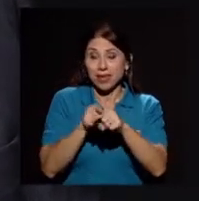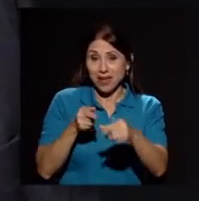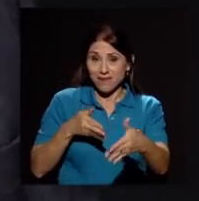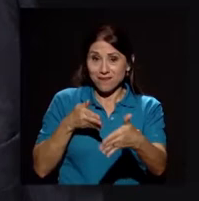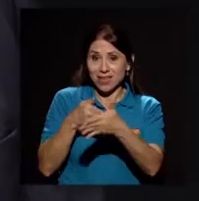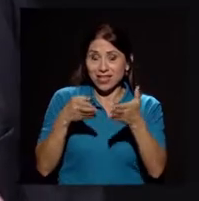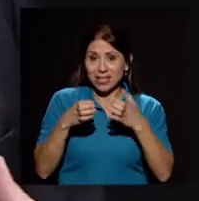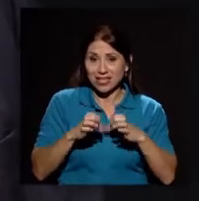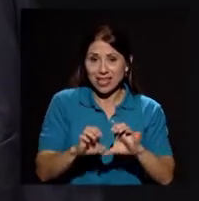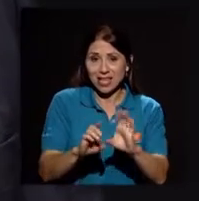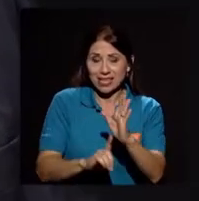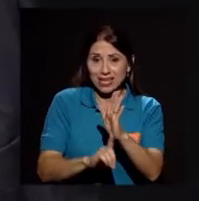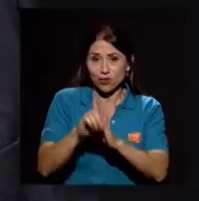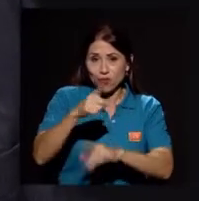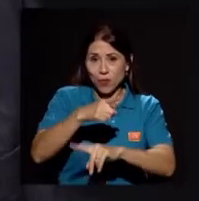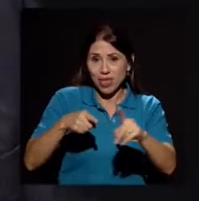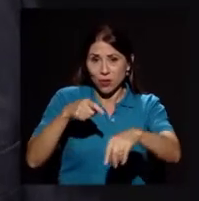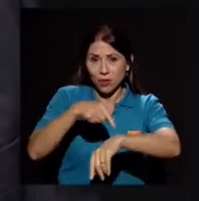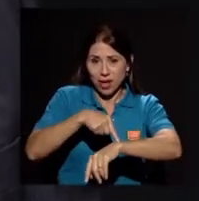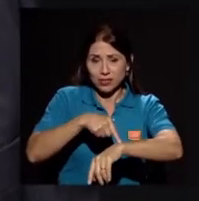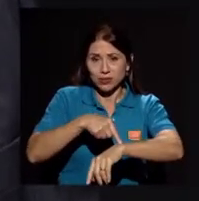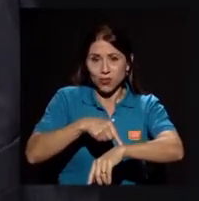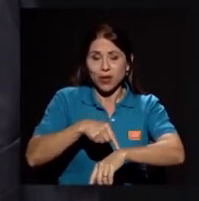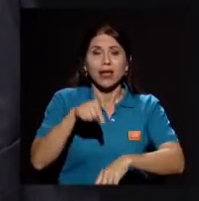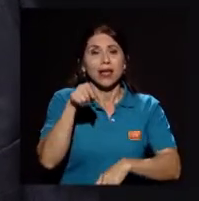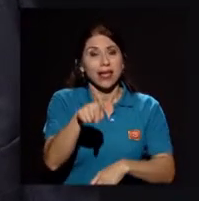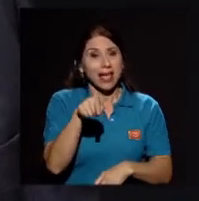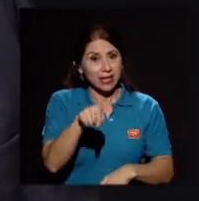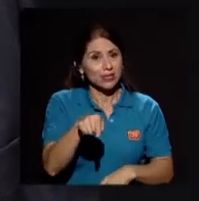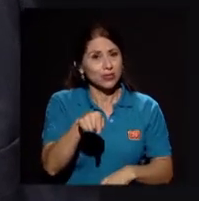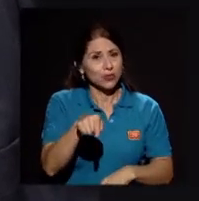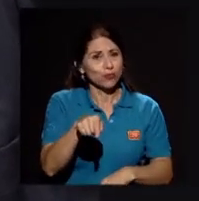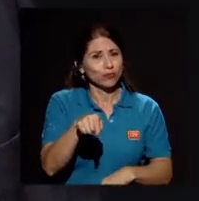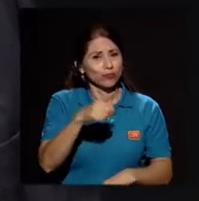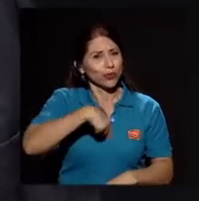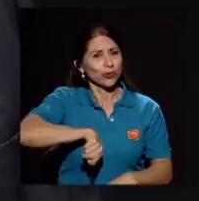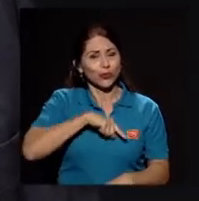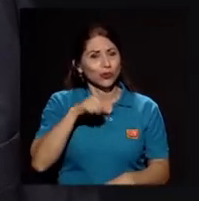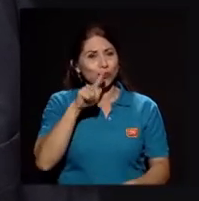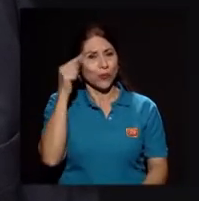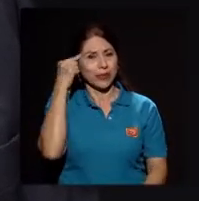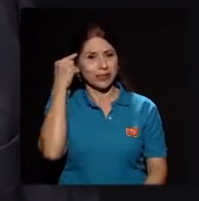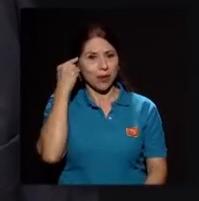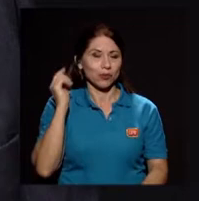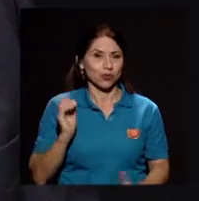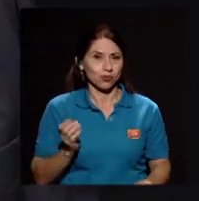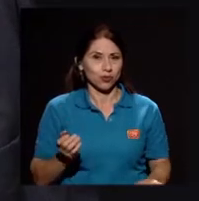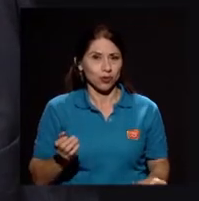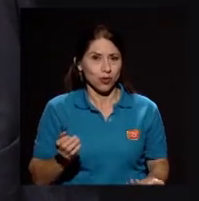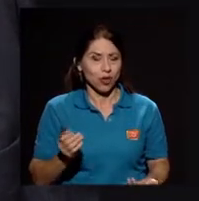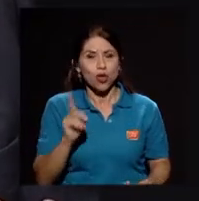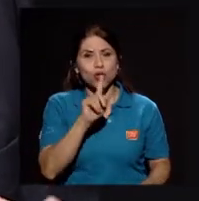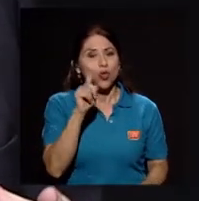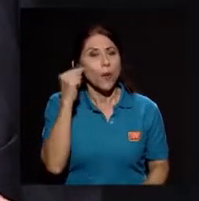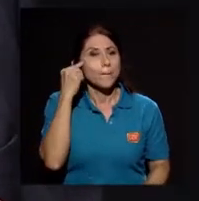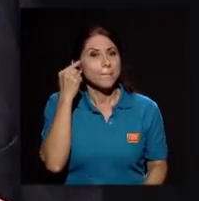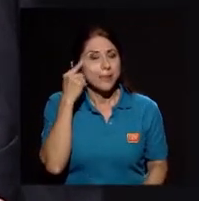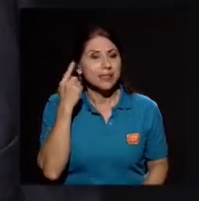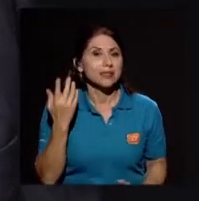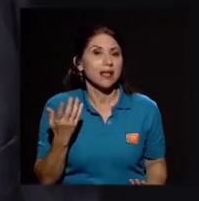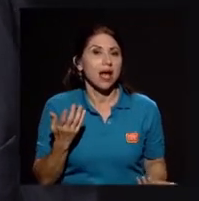que es una cosa en la que generalmente no no me parece que no pensamos no pensamos no pensamos